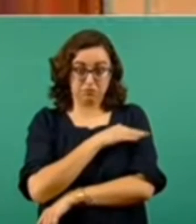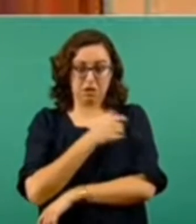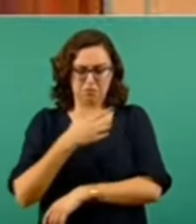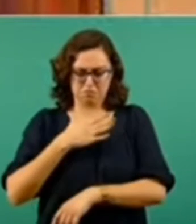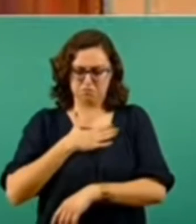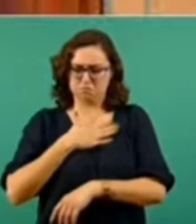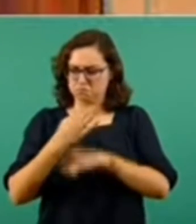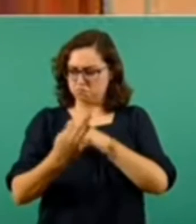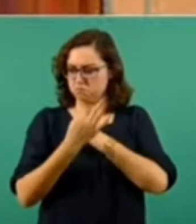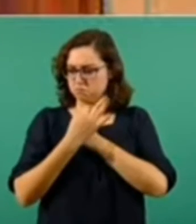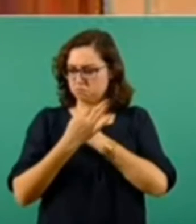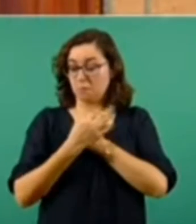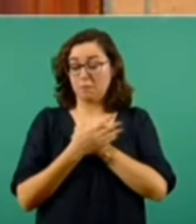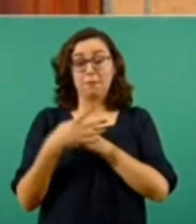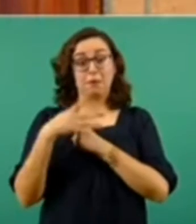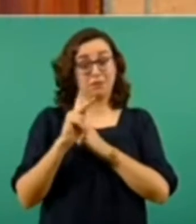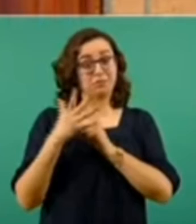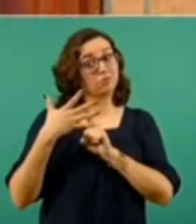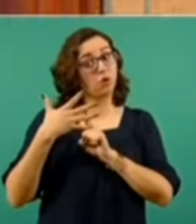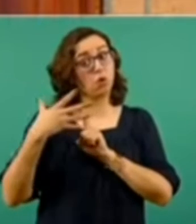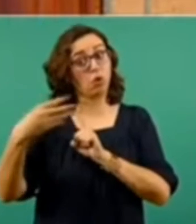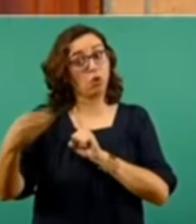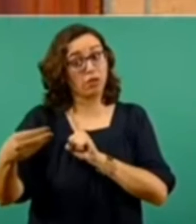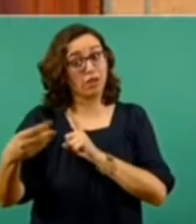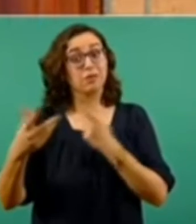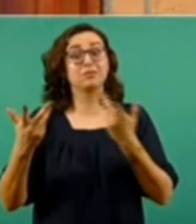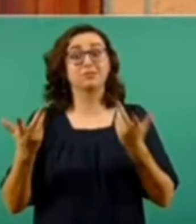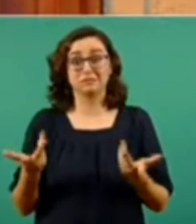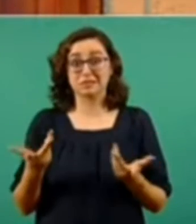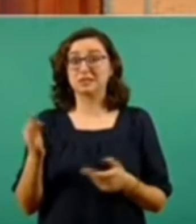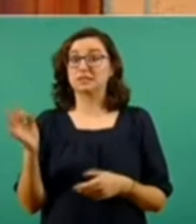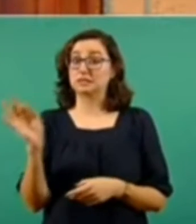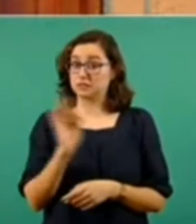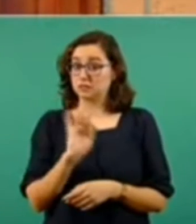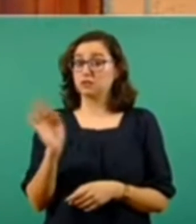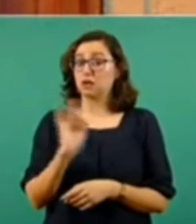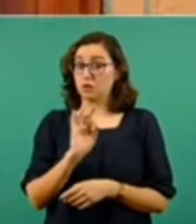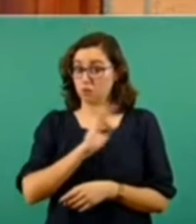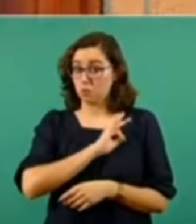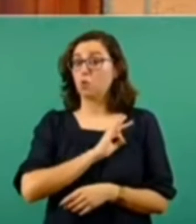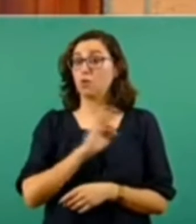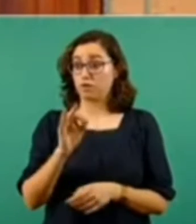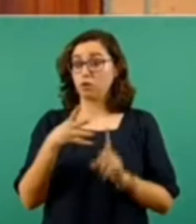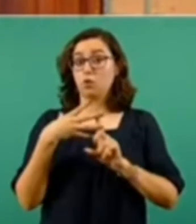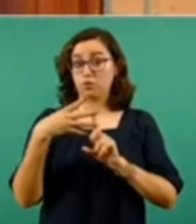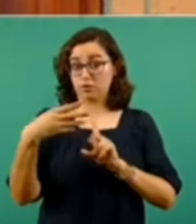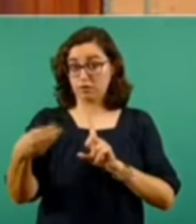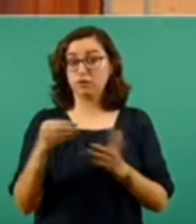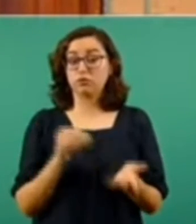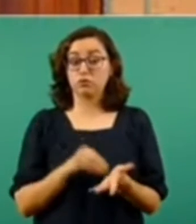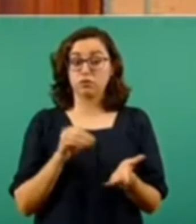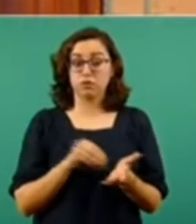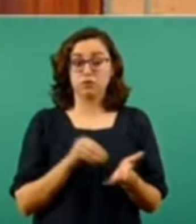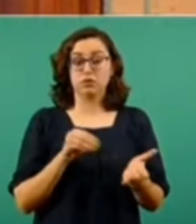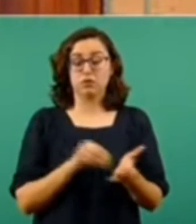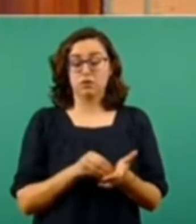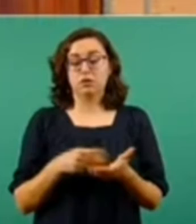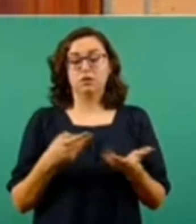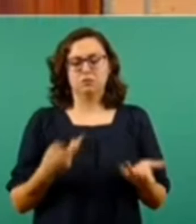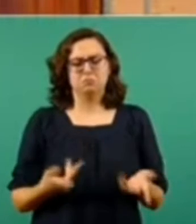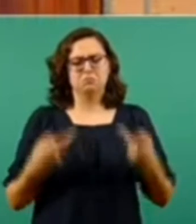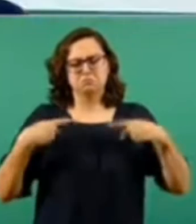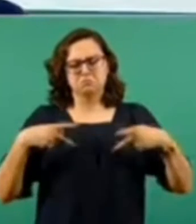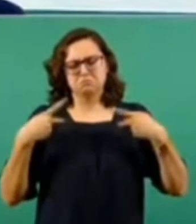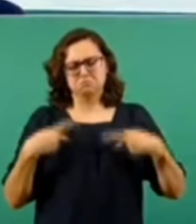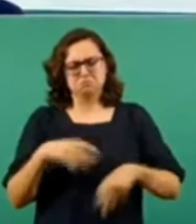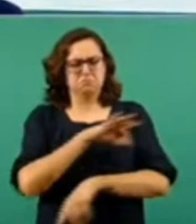contagiar. Si no desarrolla signos y síntomas, obviamente ese riesgo va a ser menor para las personas vacunadas. Sin embargo,